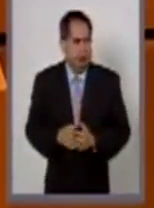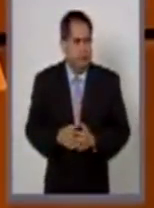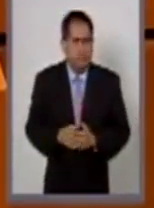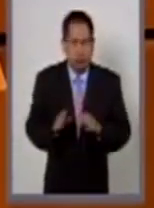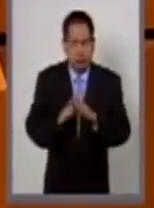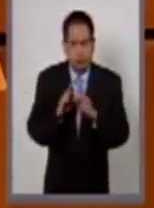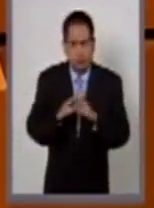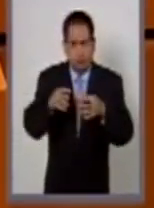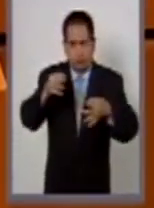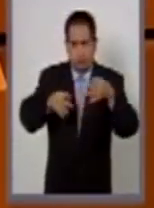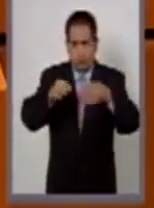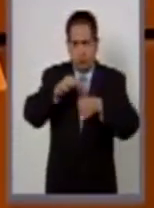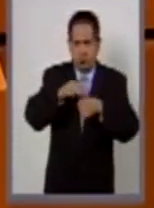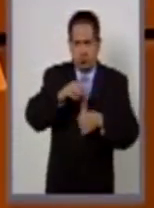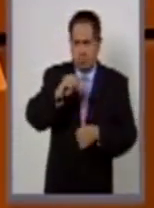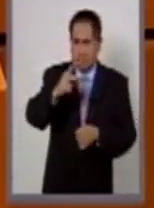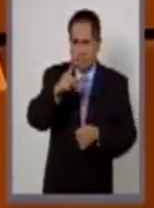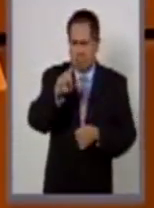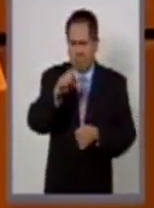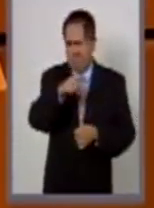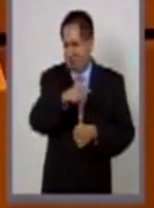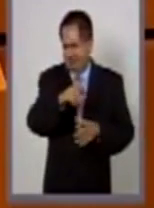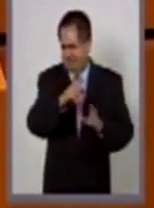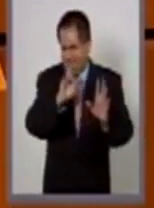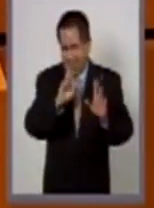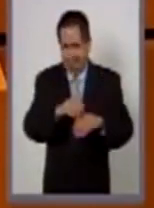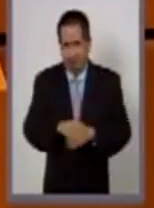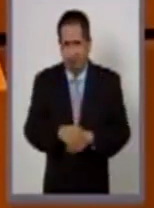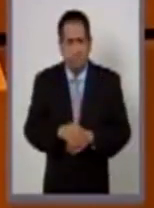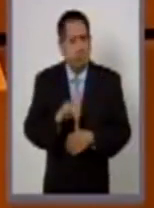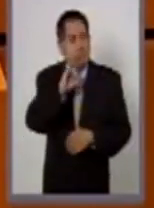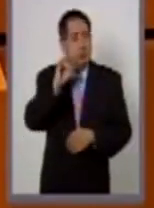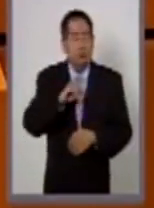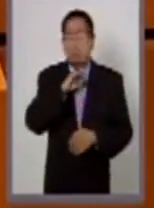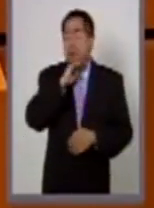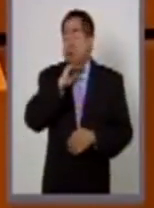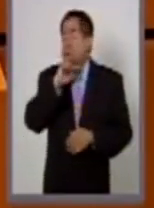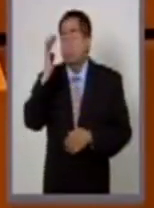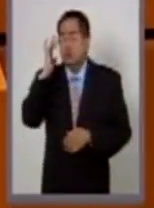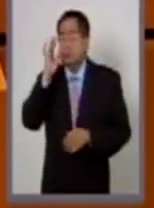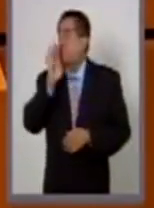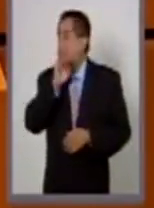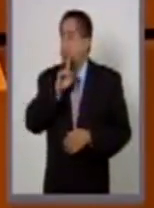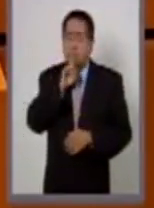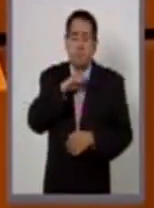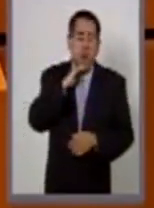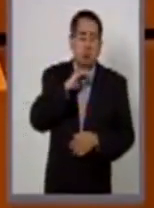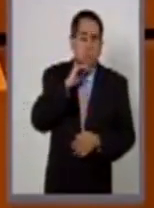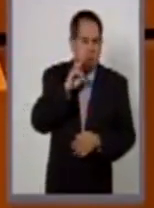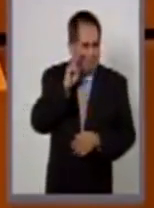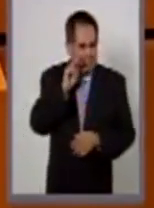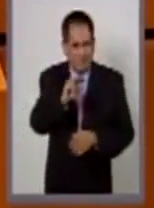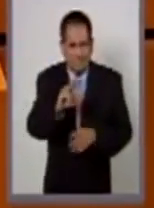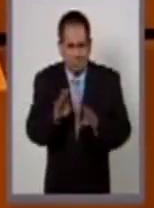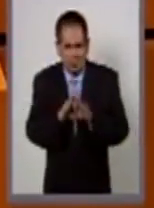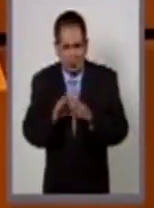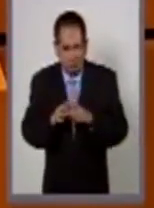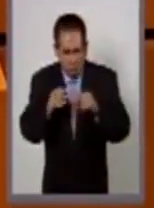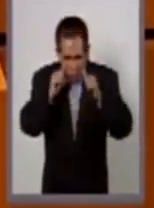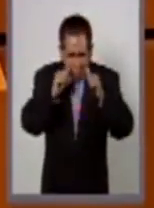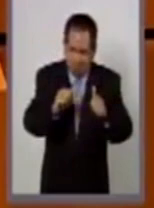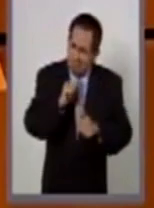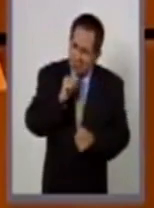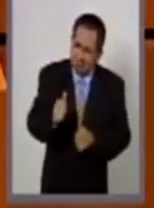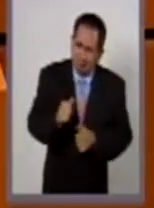El tribunal, el OPLE, o como se llama ahora, nunca vio nada. Nunca vio el tribunal, el